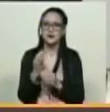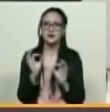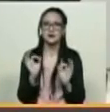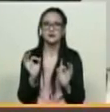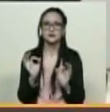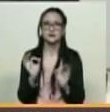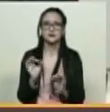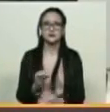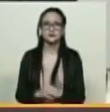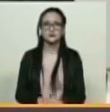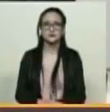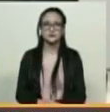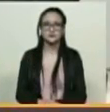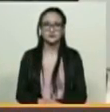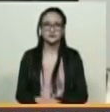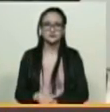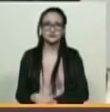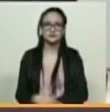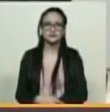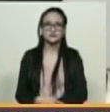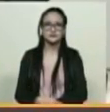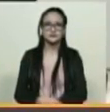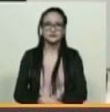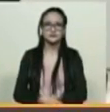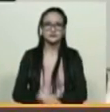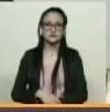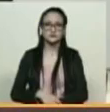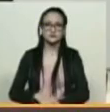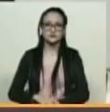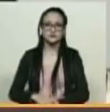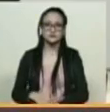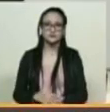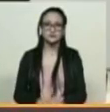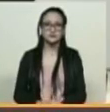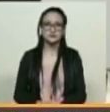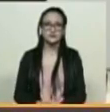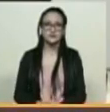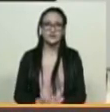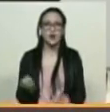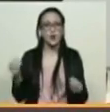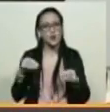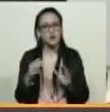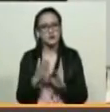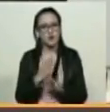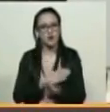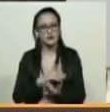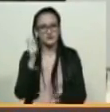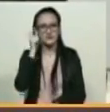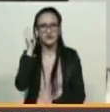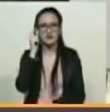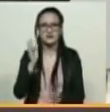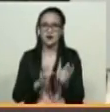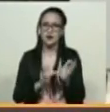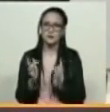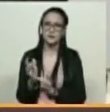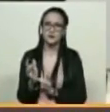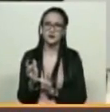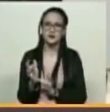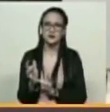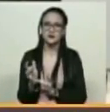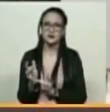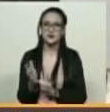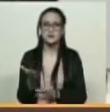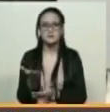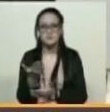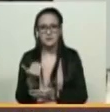Vladimir Ilich Ulyanov, Lenin. Perdón, habíamos acordado ante una fecha previa de abril, y nos pidieron,